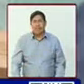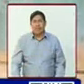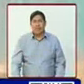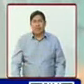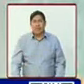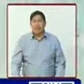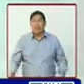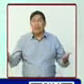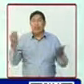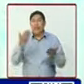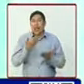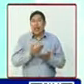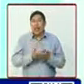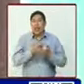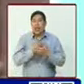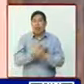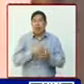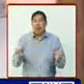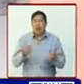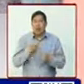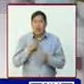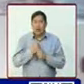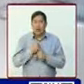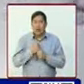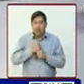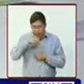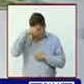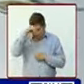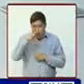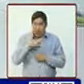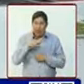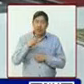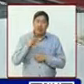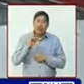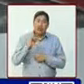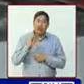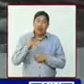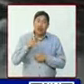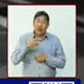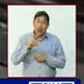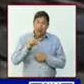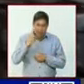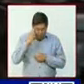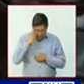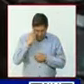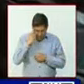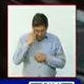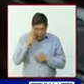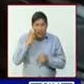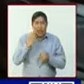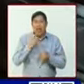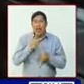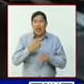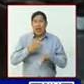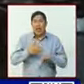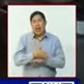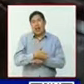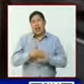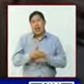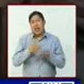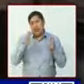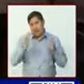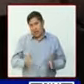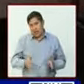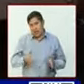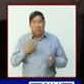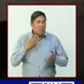Y vean, hemos llegado hasta el cuarto donde trabaja don Richard. Está bastante concentrado, él es carpintero. Y